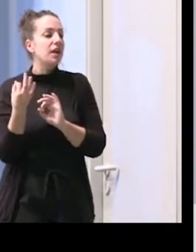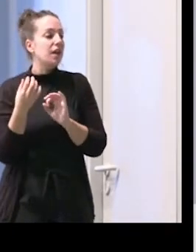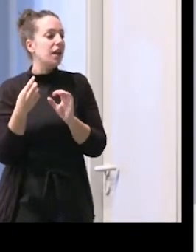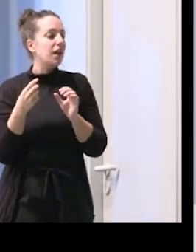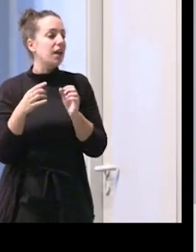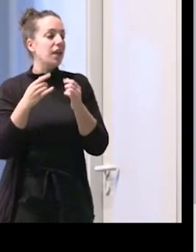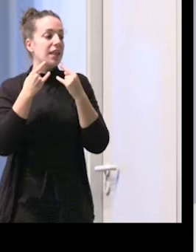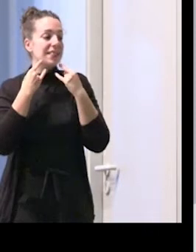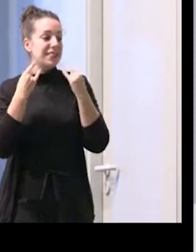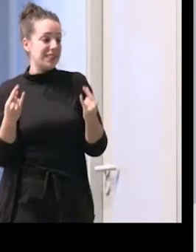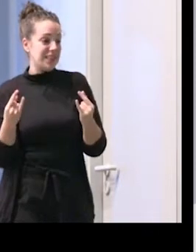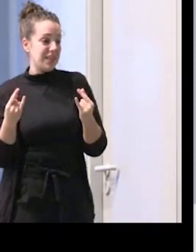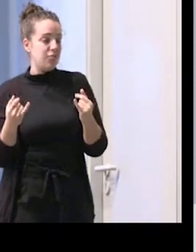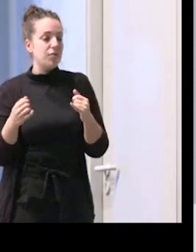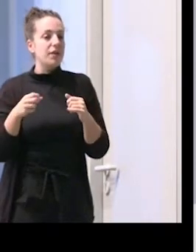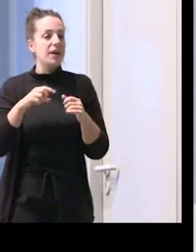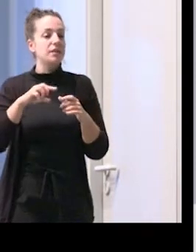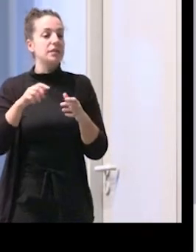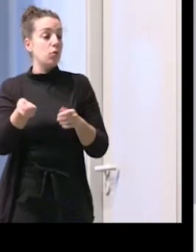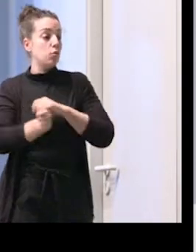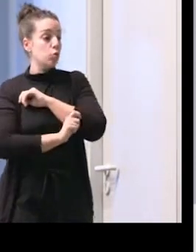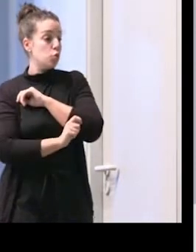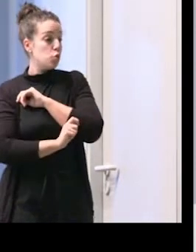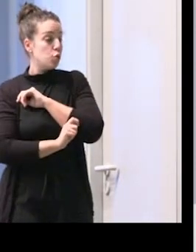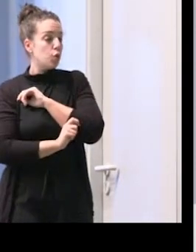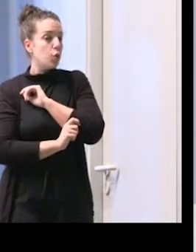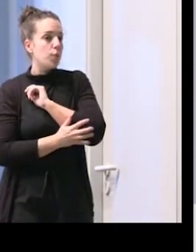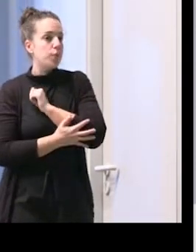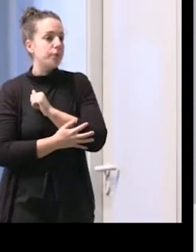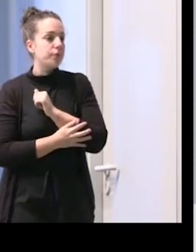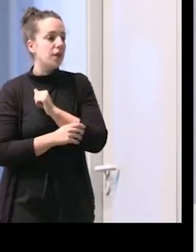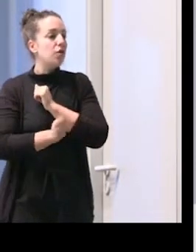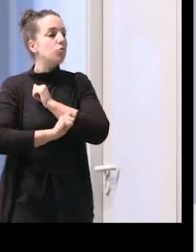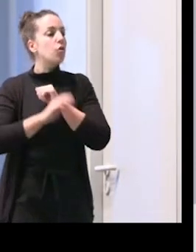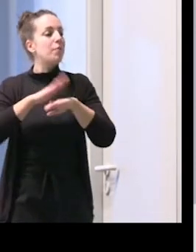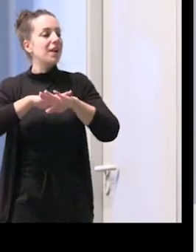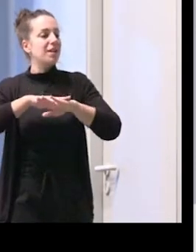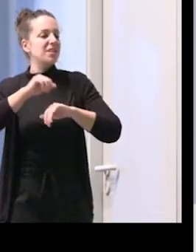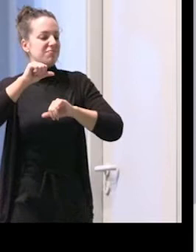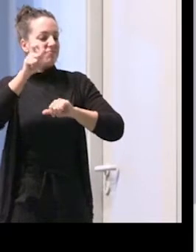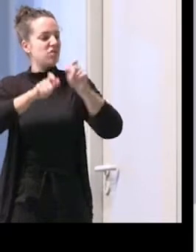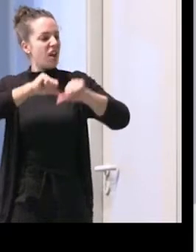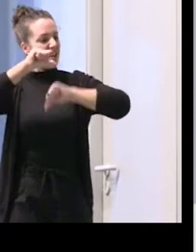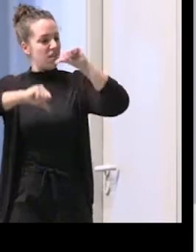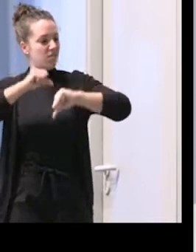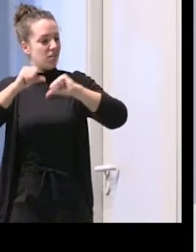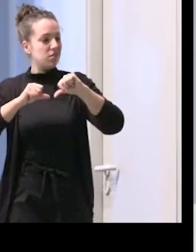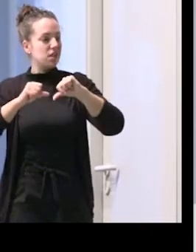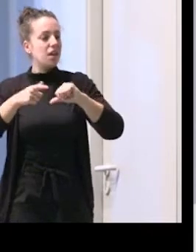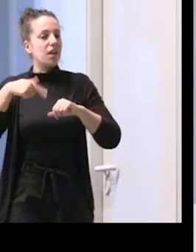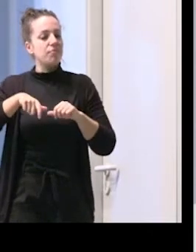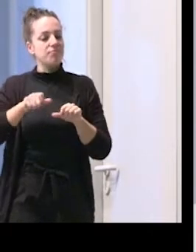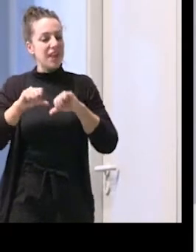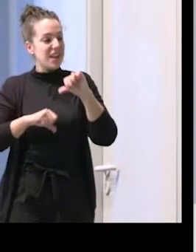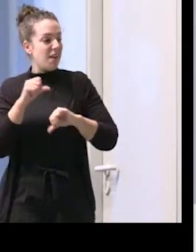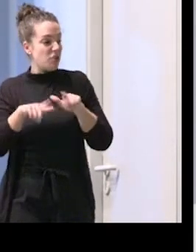tecnología, un truco de químico, biológico que desarrolló el laboratorio